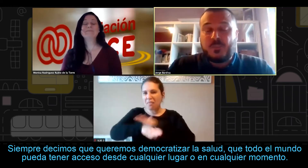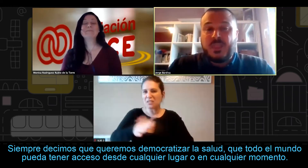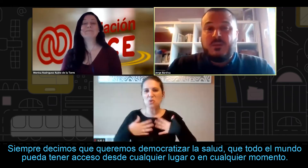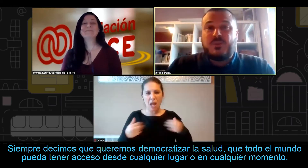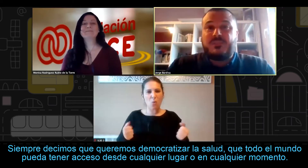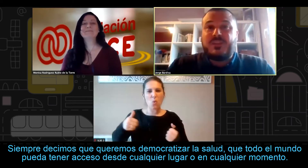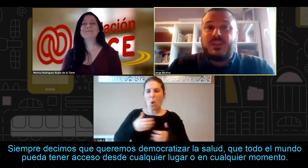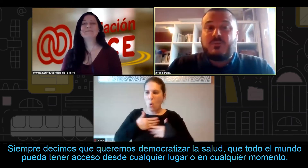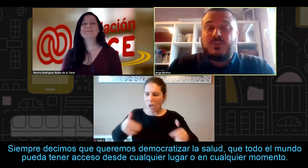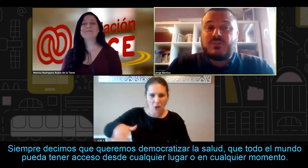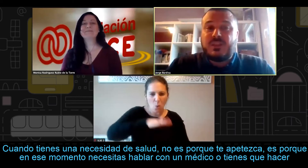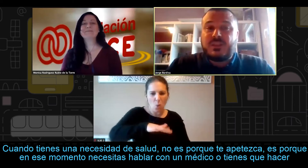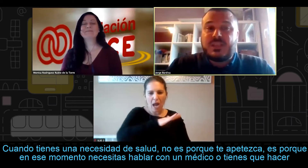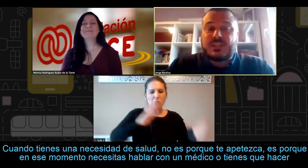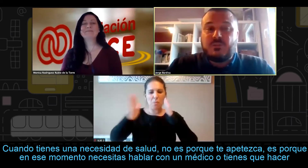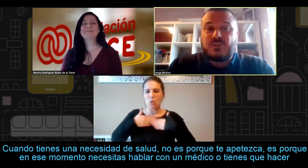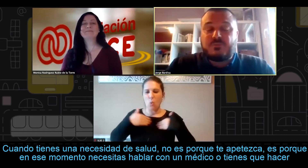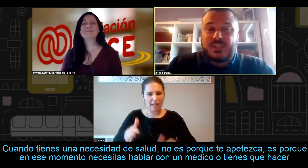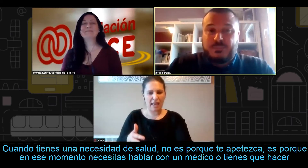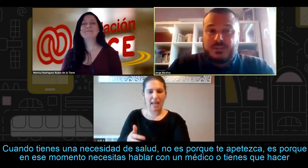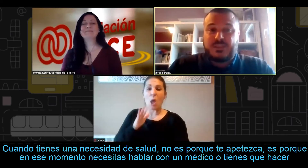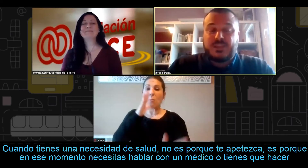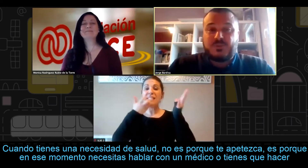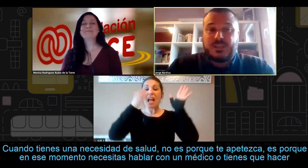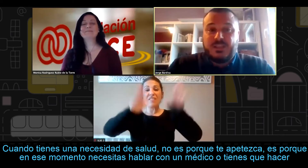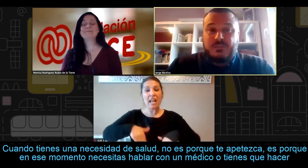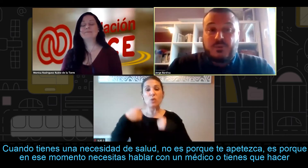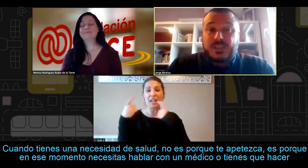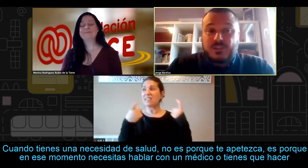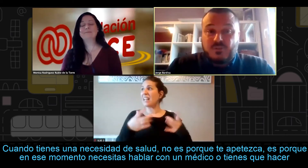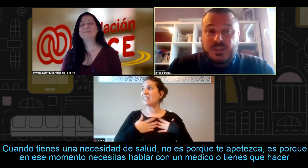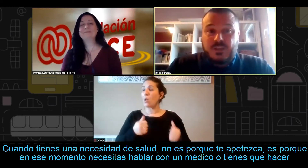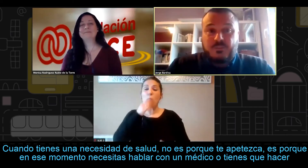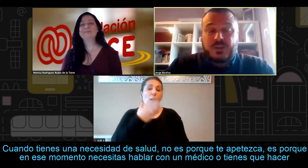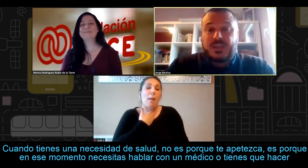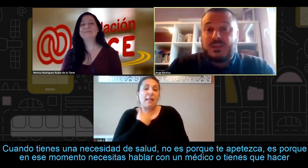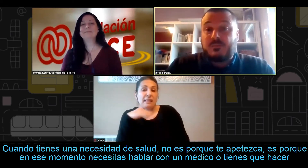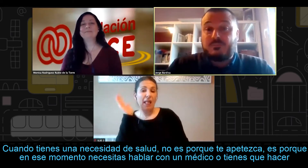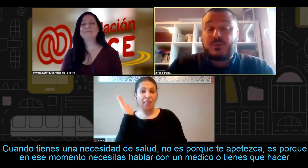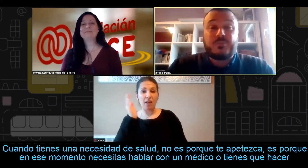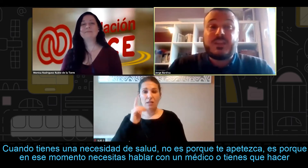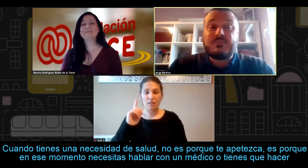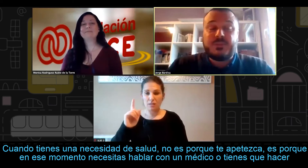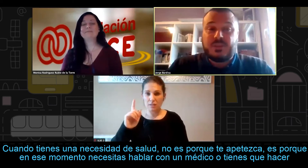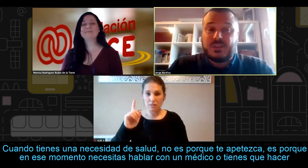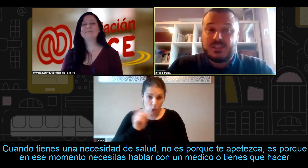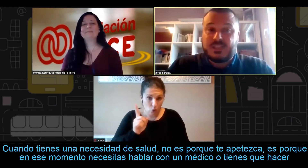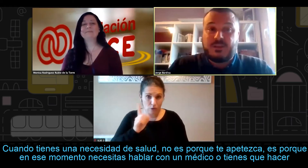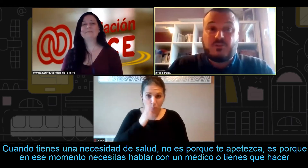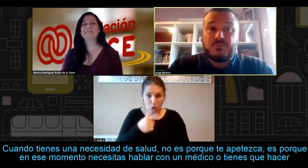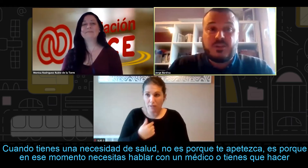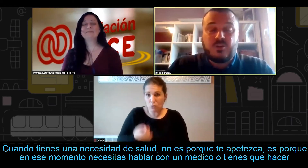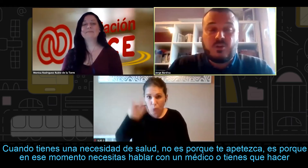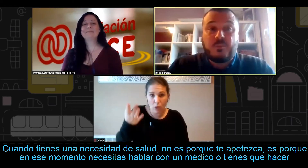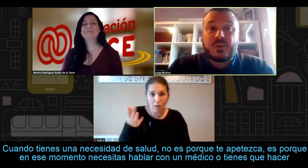momento, porque al final, cuando tienes una necesidad de salud, no es porque te apetezca, es porque te surge o porque en ese momento necesitas hablar